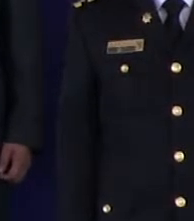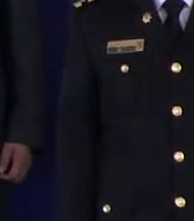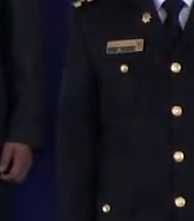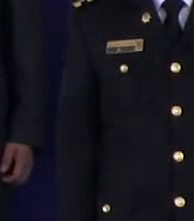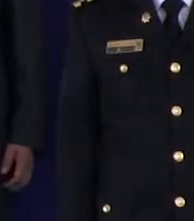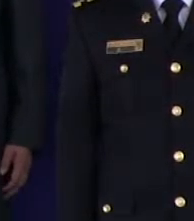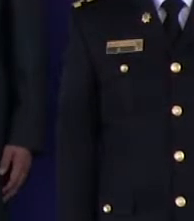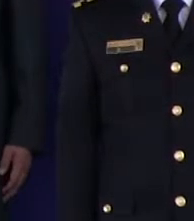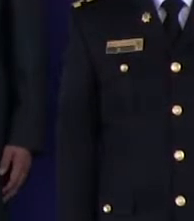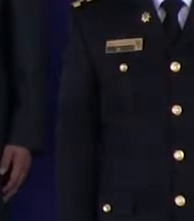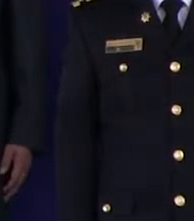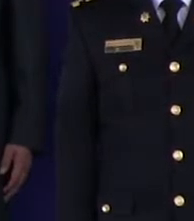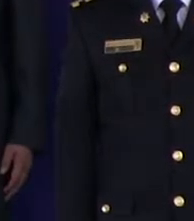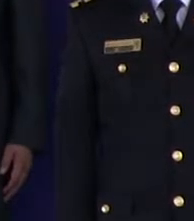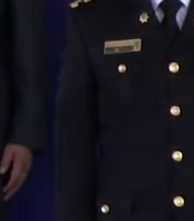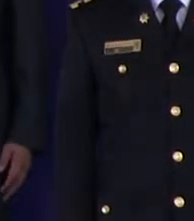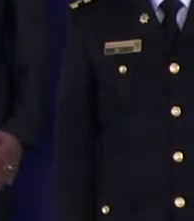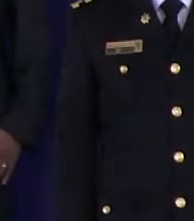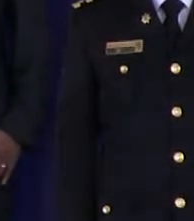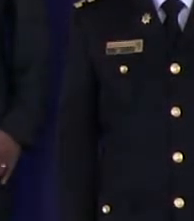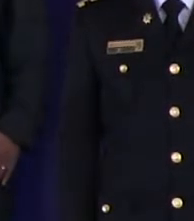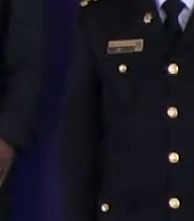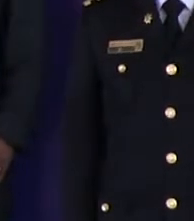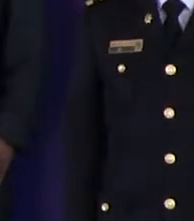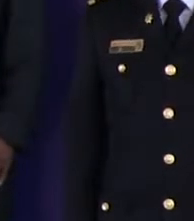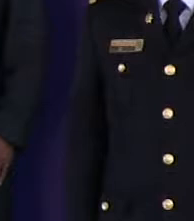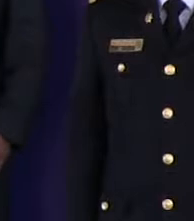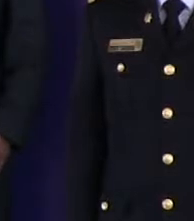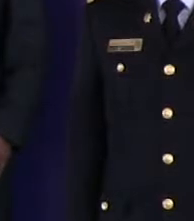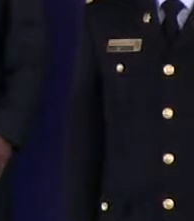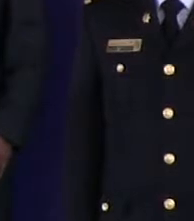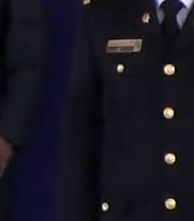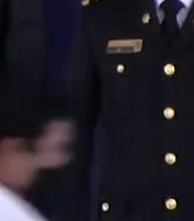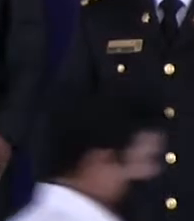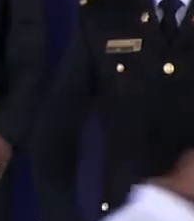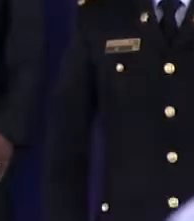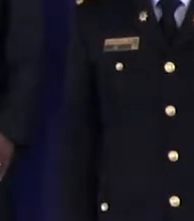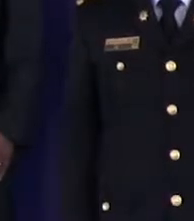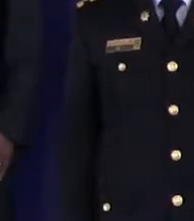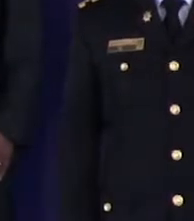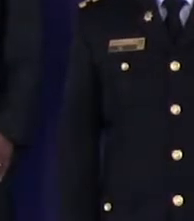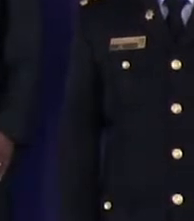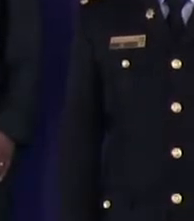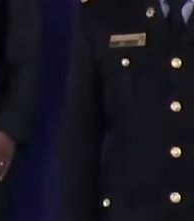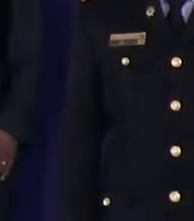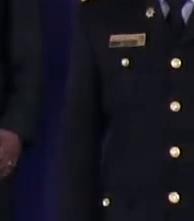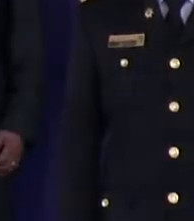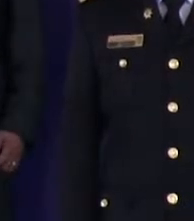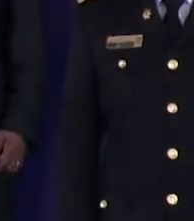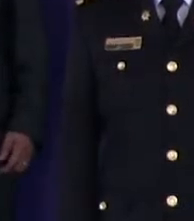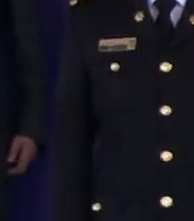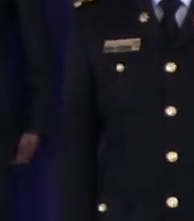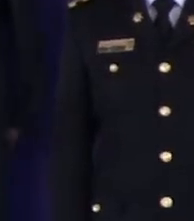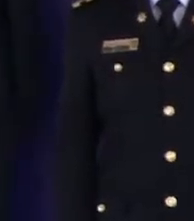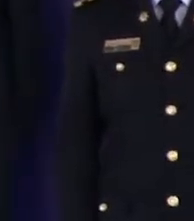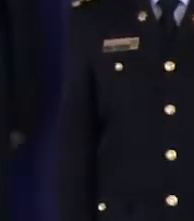Entonemos las gloriosas notas de nuestro himno nacional mexicano, dirigido por el maestro Pablo César Reyes Ramírez.